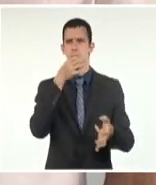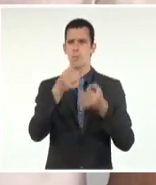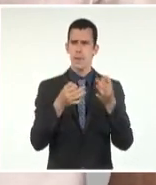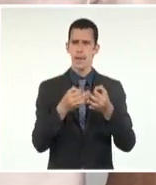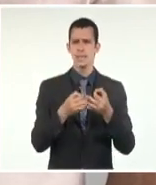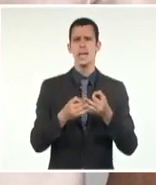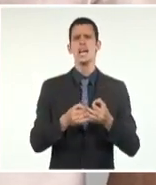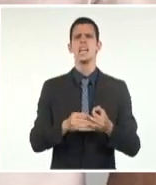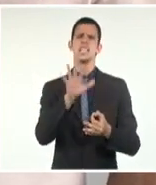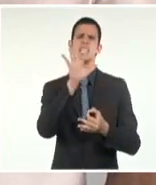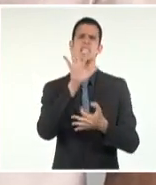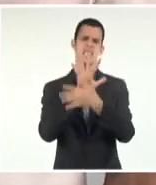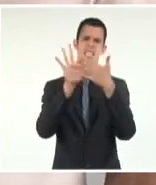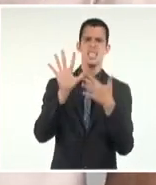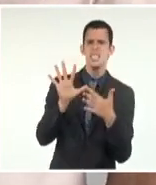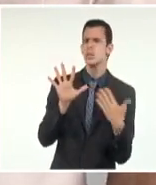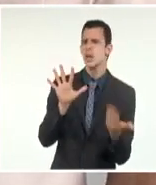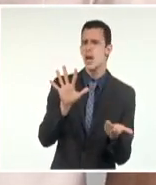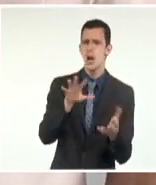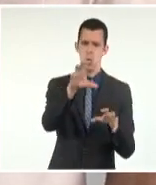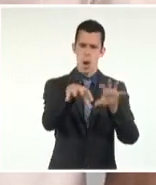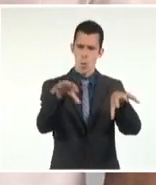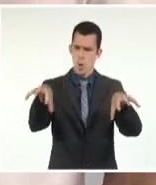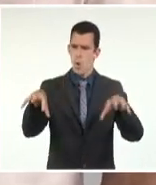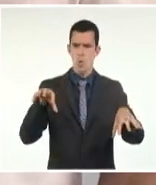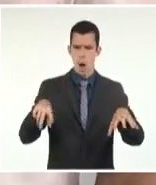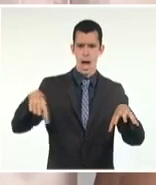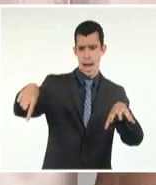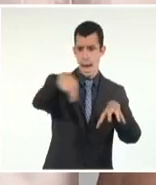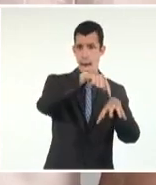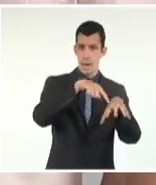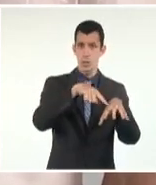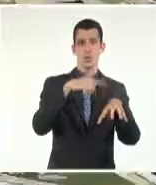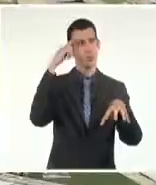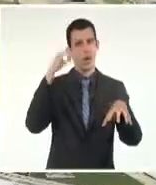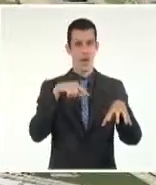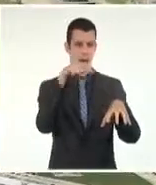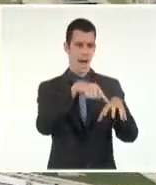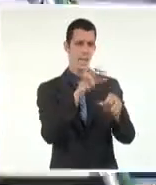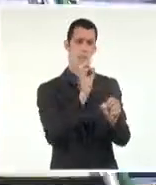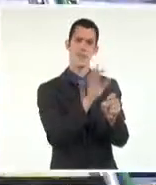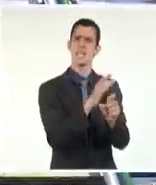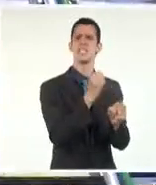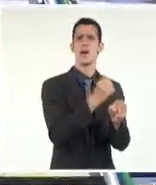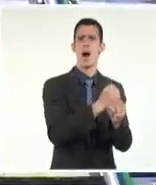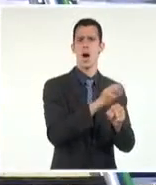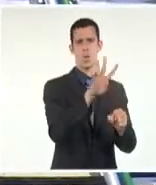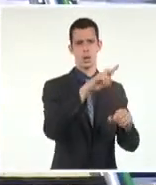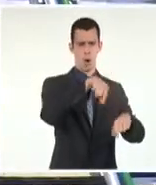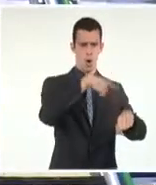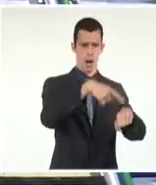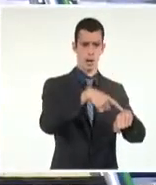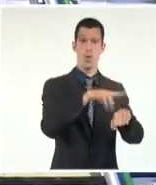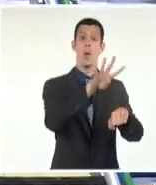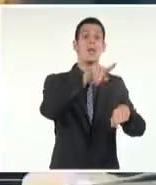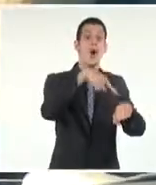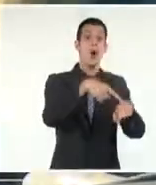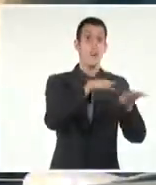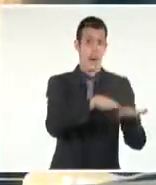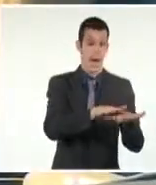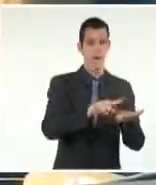que cada circuito no se afecte más de cuatro horas bajo el cerco imperial recrudecido y en